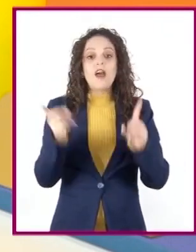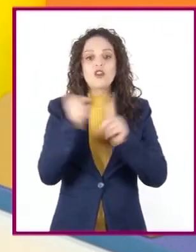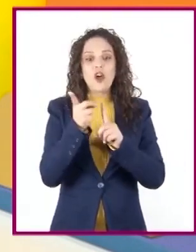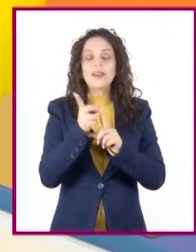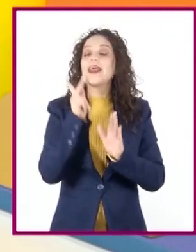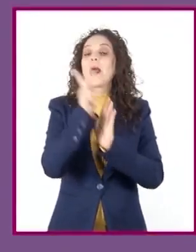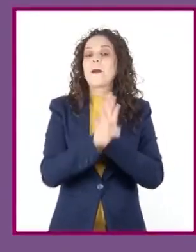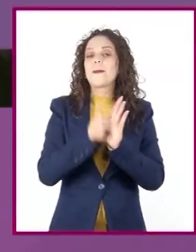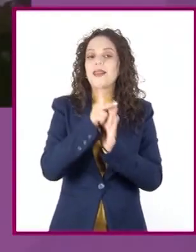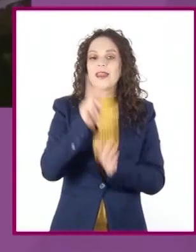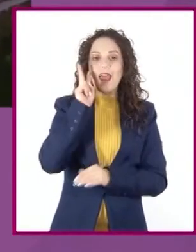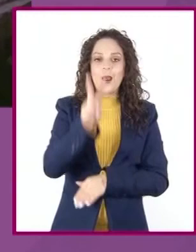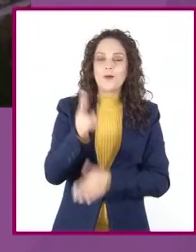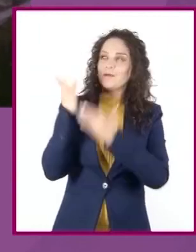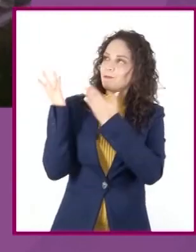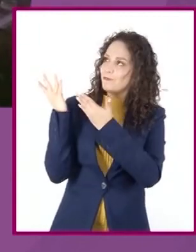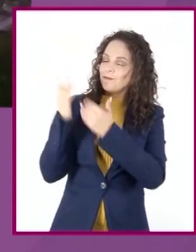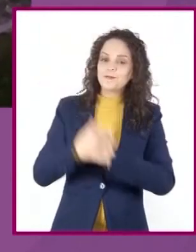siguiente video.